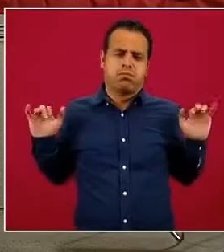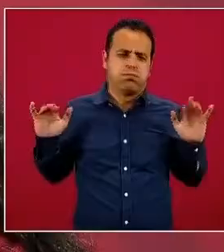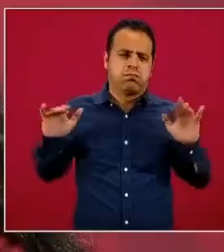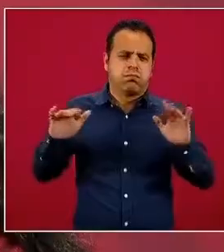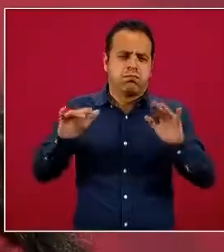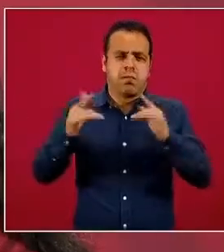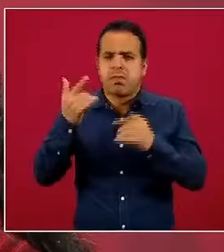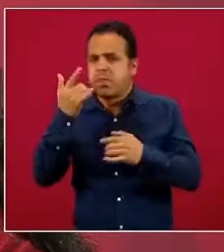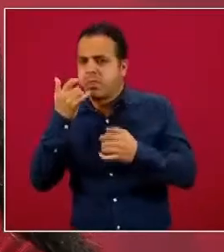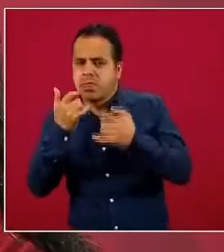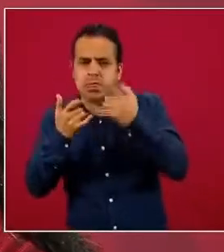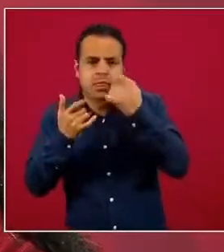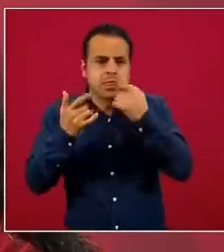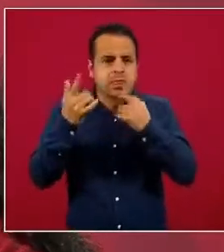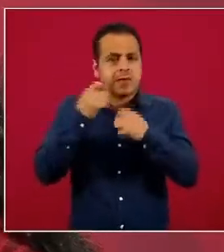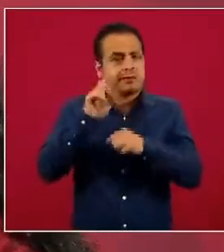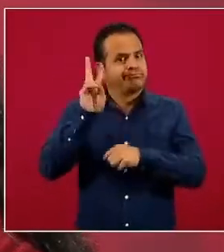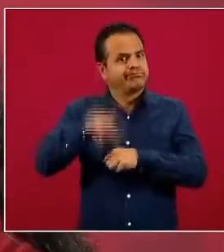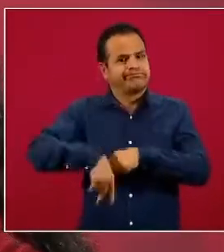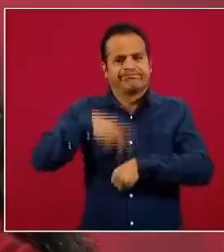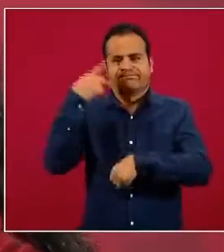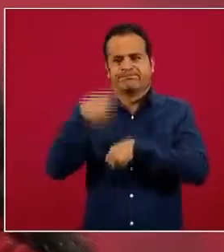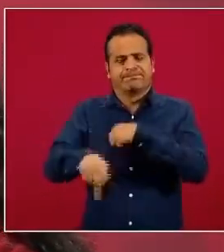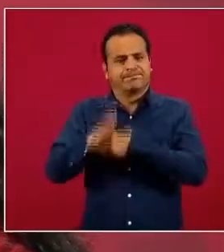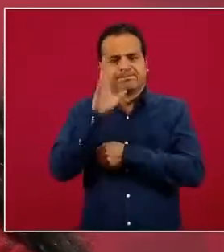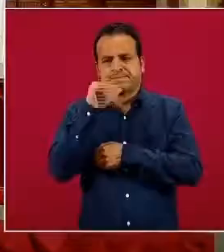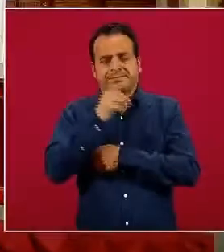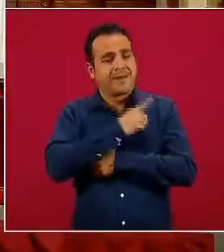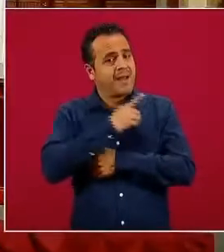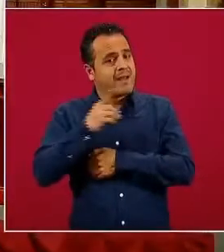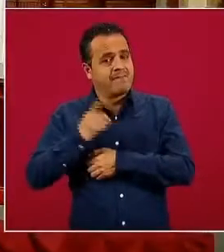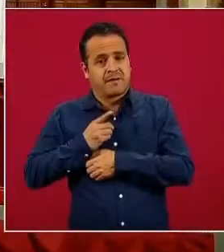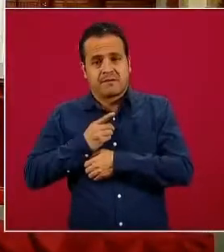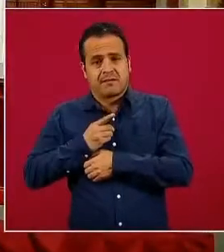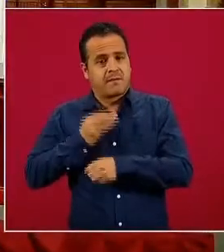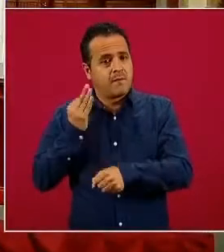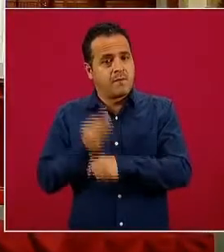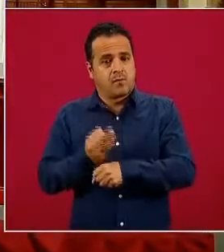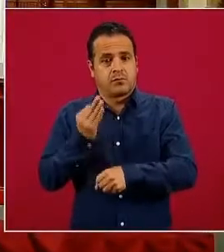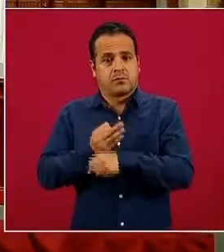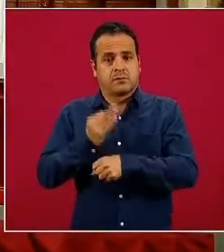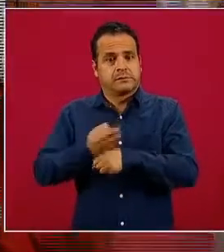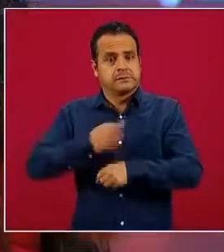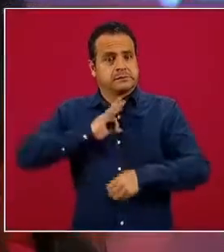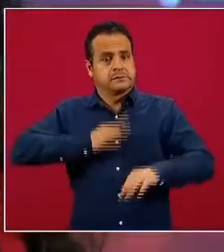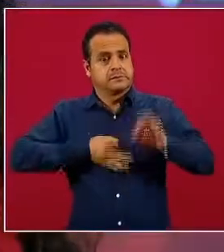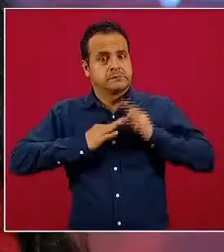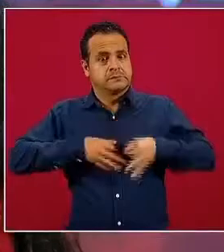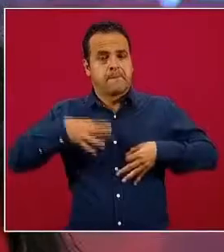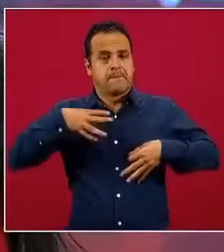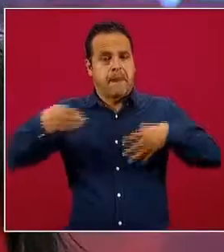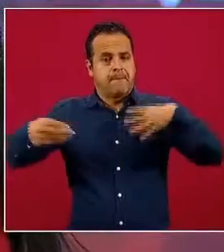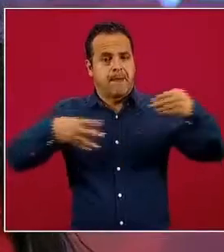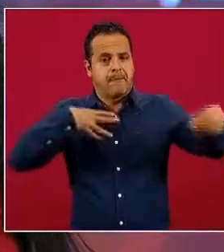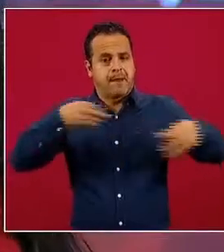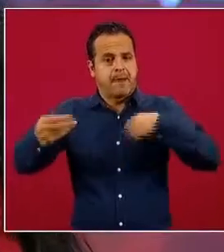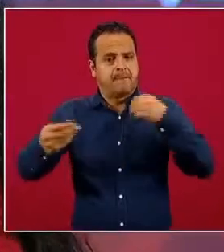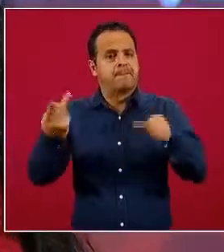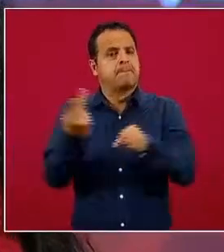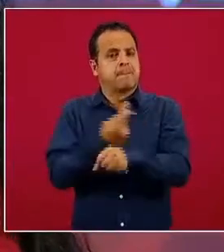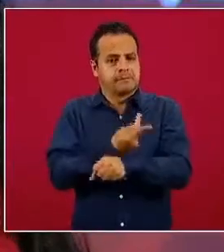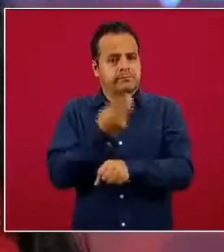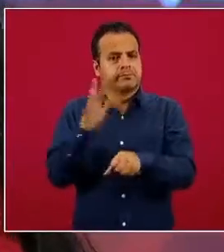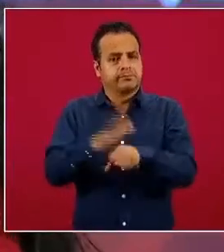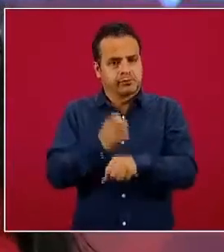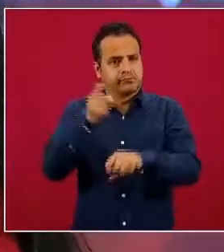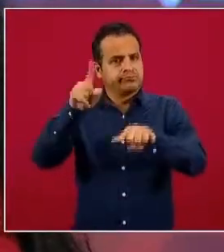resultar riesgoso en el momento de epidemia mundial que estamos viviendo. No queremos ser el